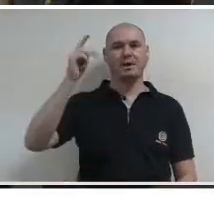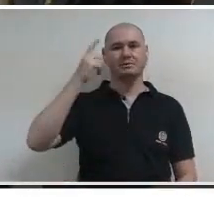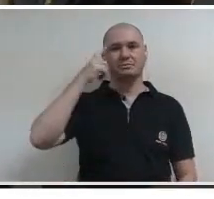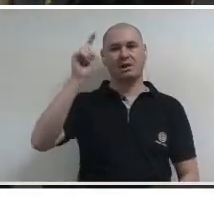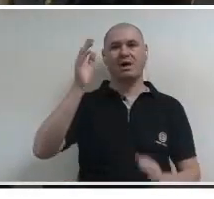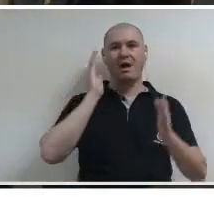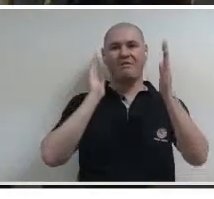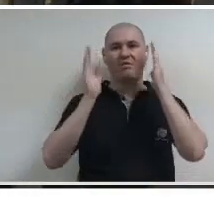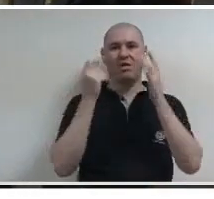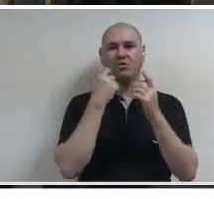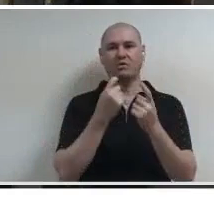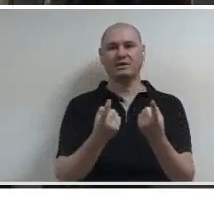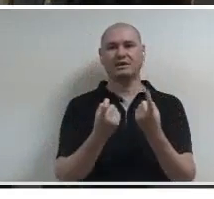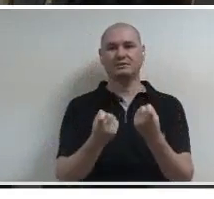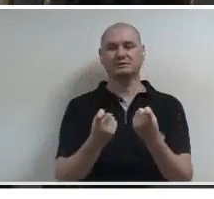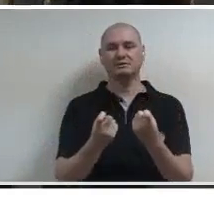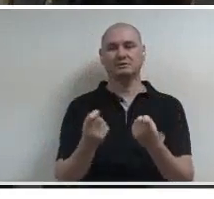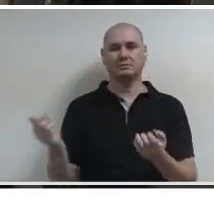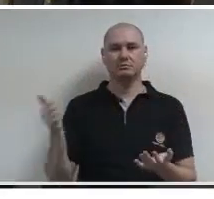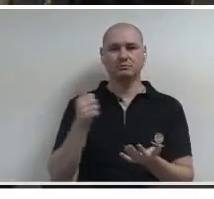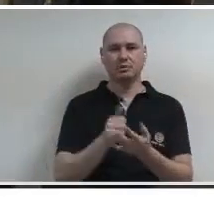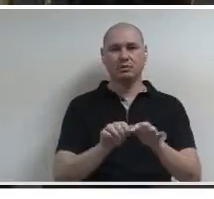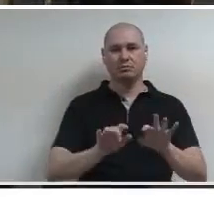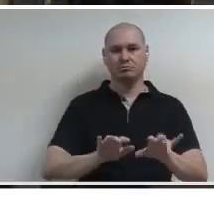Ja. Y por una vez, ya hemos que.